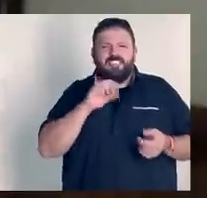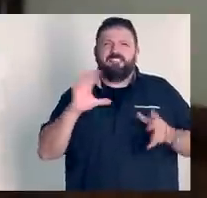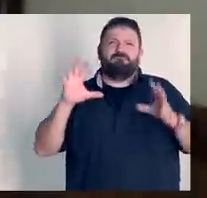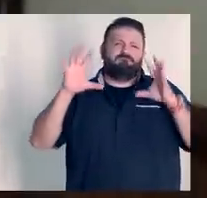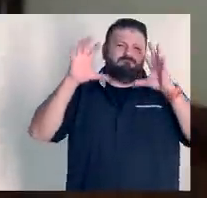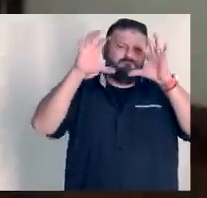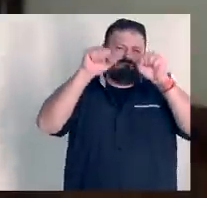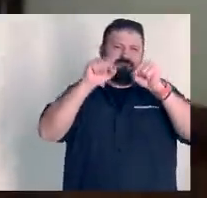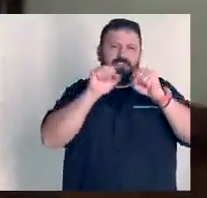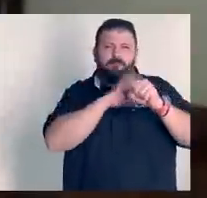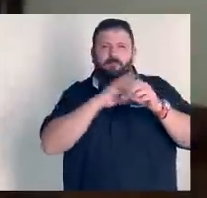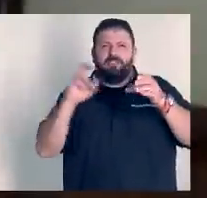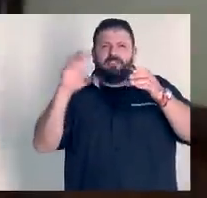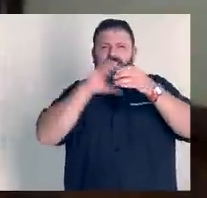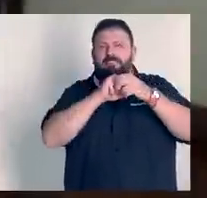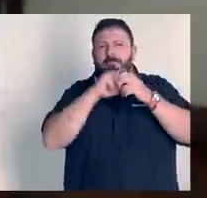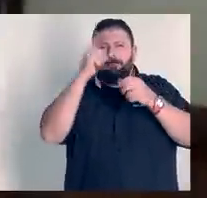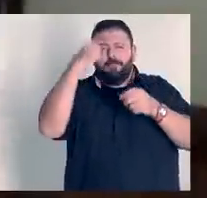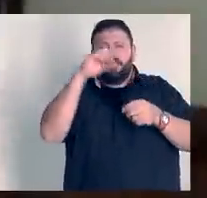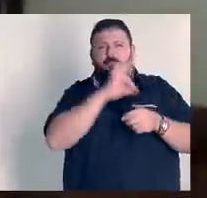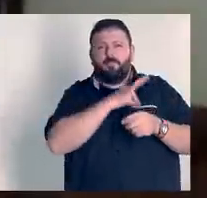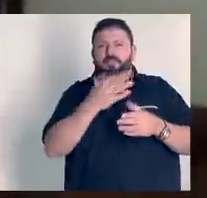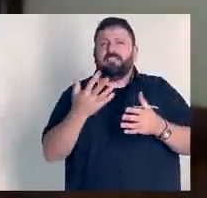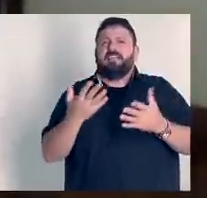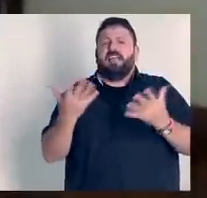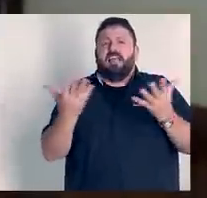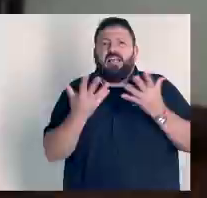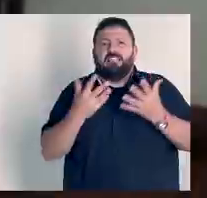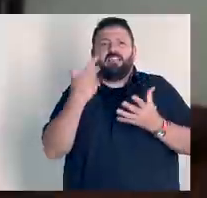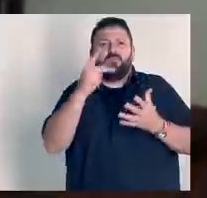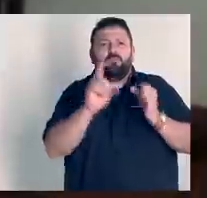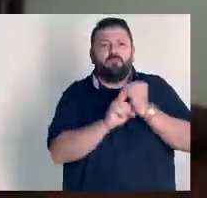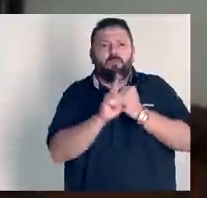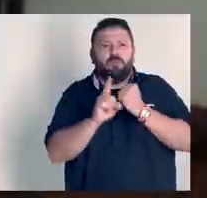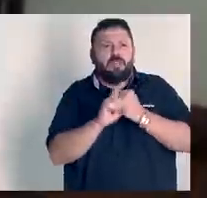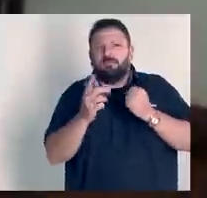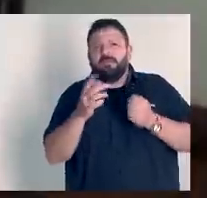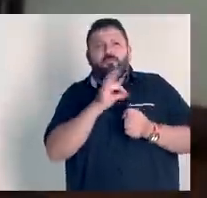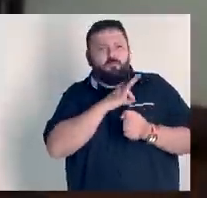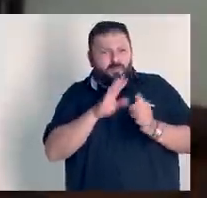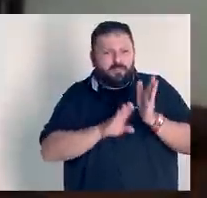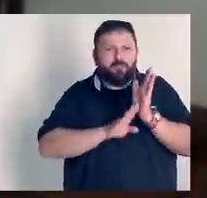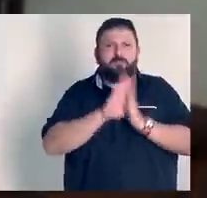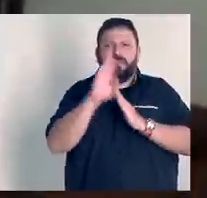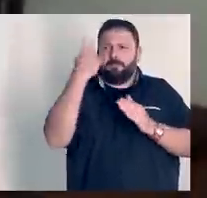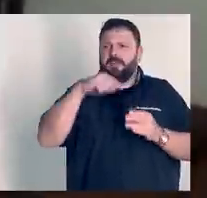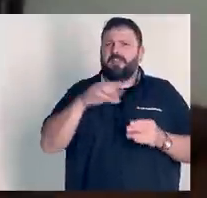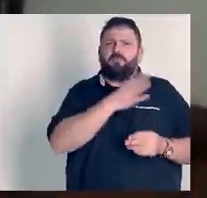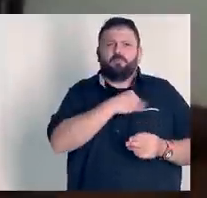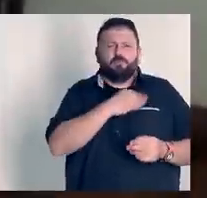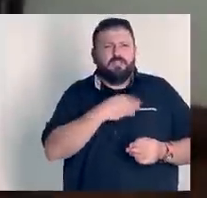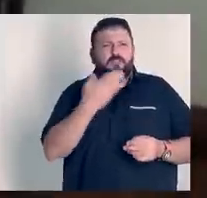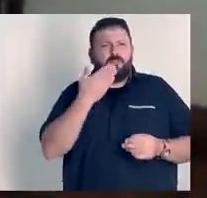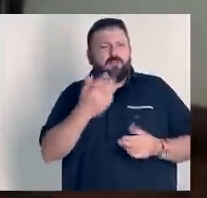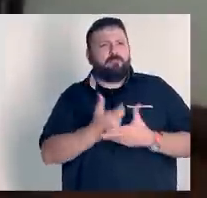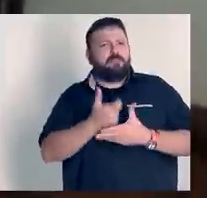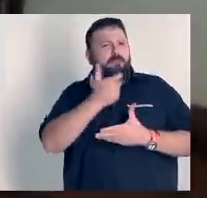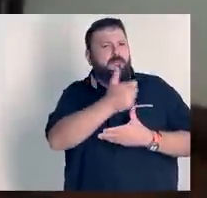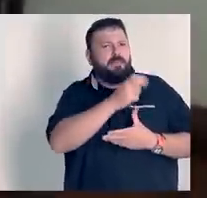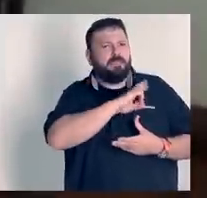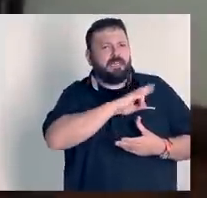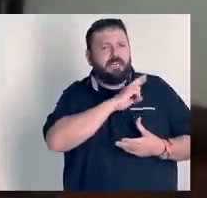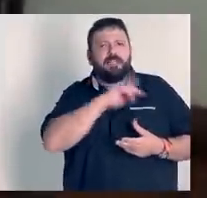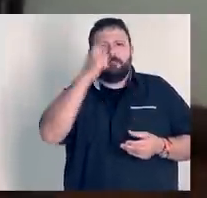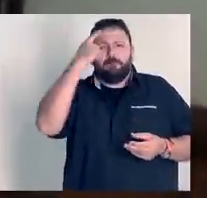vuélate la barda a lo que tú necesites para resolver lo básico, para que tus hijos coman, para que pagues la luz, para que pagues la renta, para que vivas y para